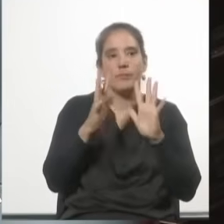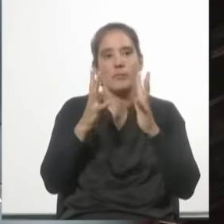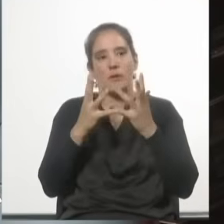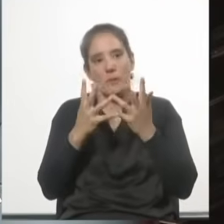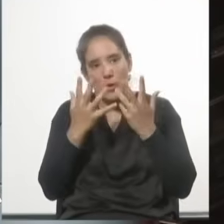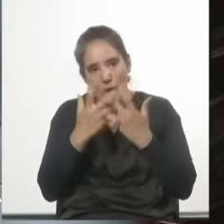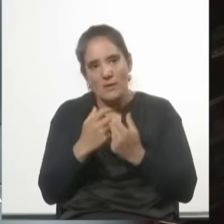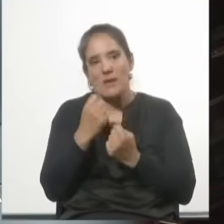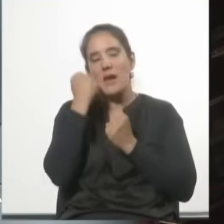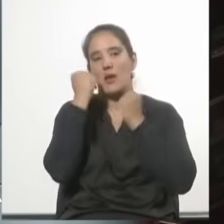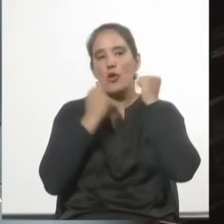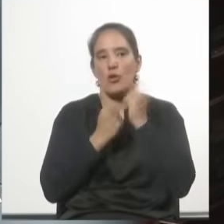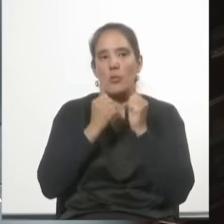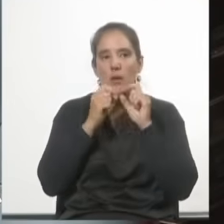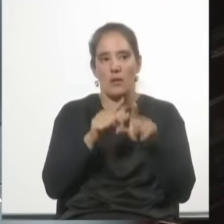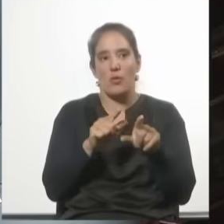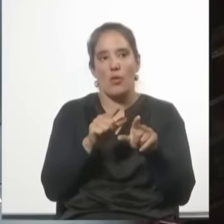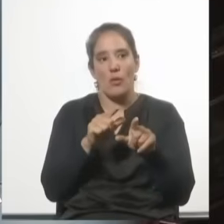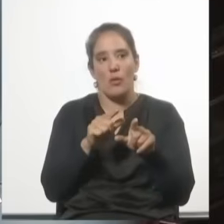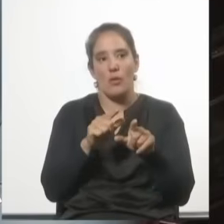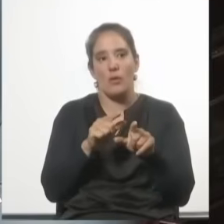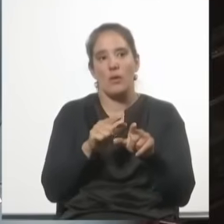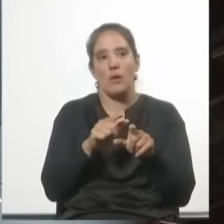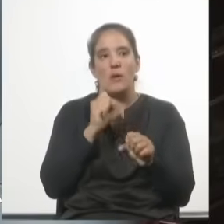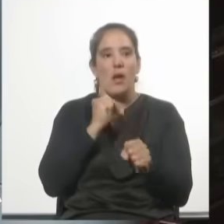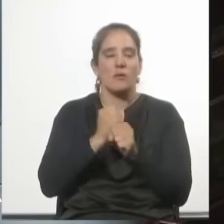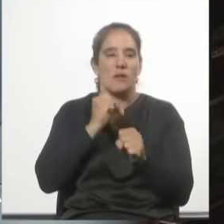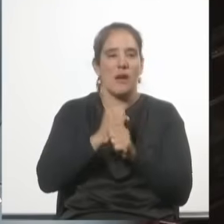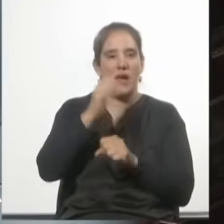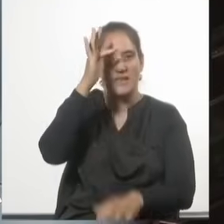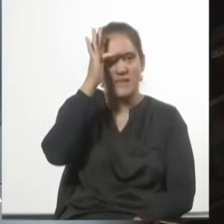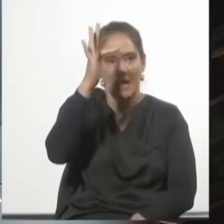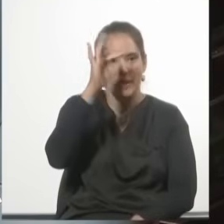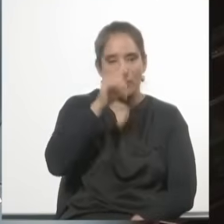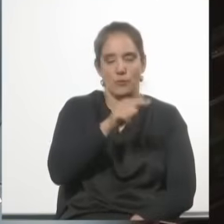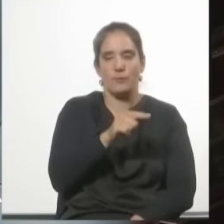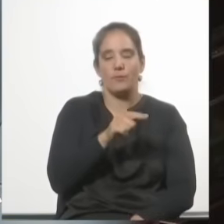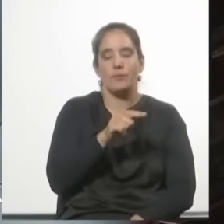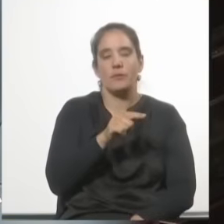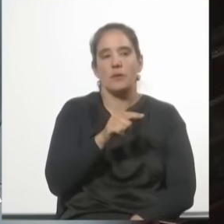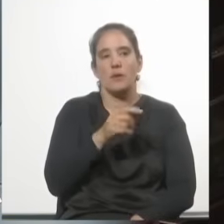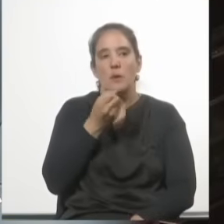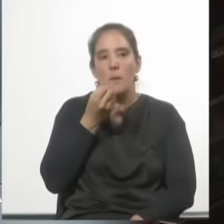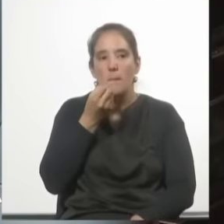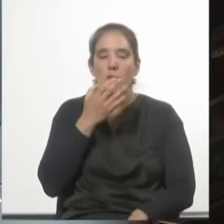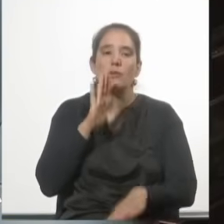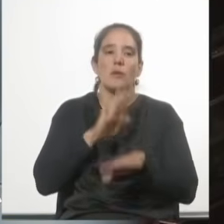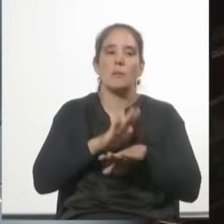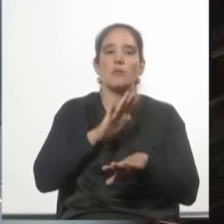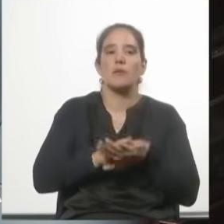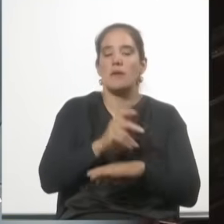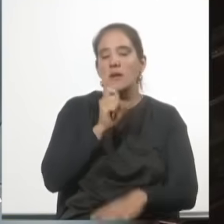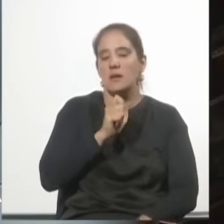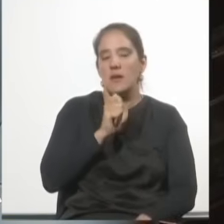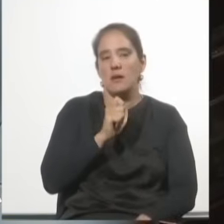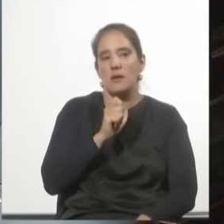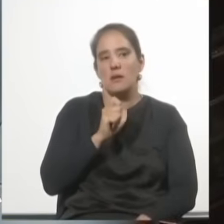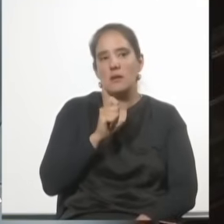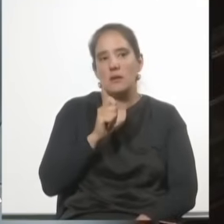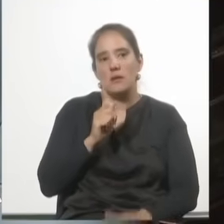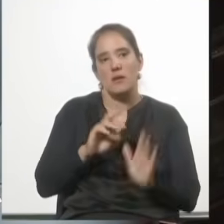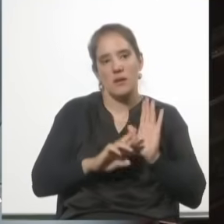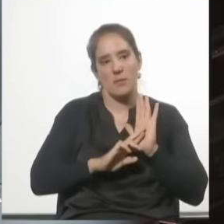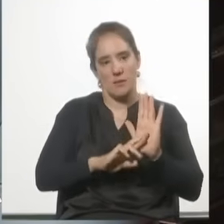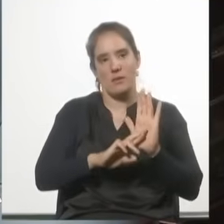gasto, por entender que ello era un principio una labor de técnicos y que por ende correspondía que tomara el control en representación